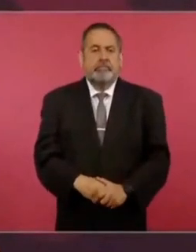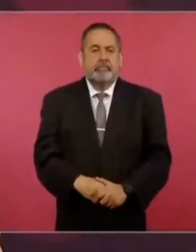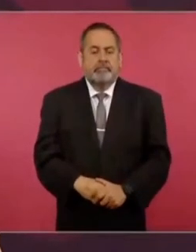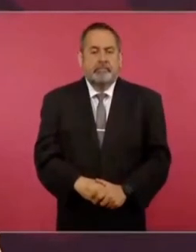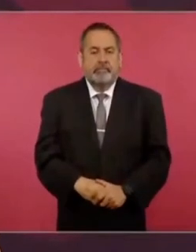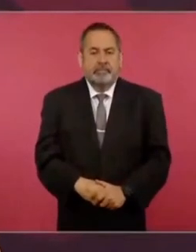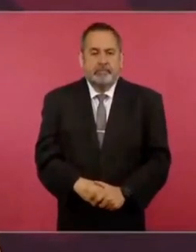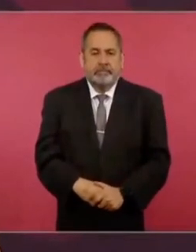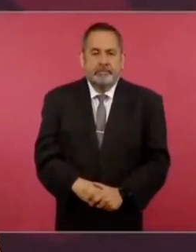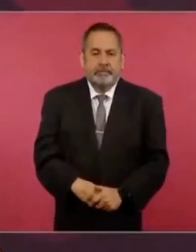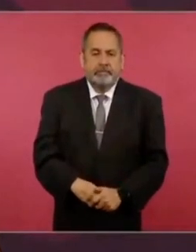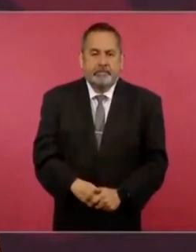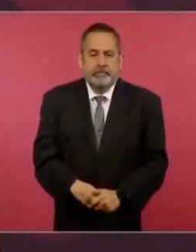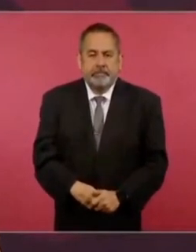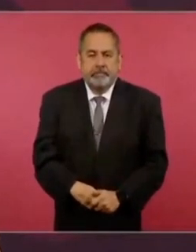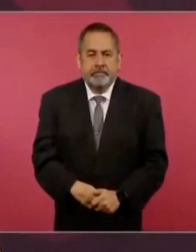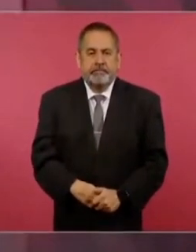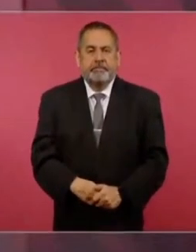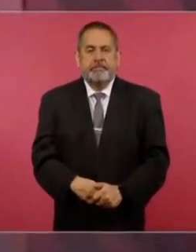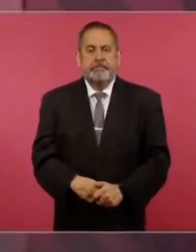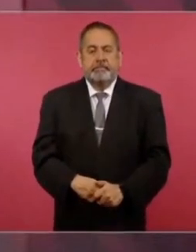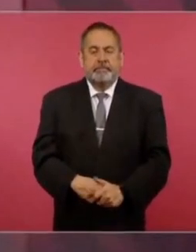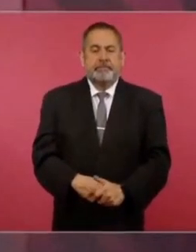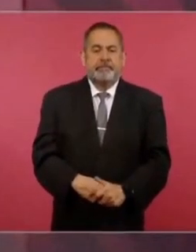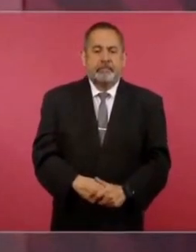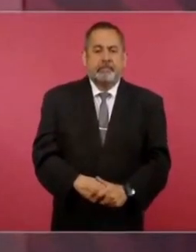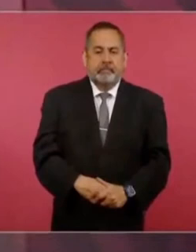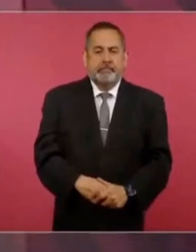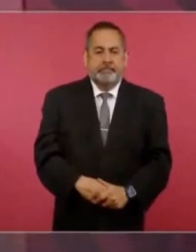Y se estaba